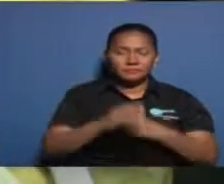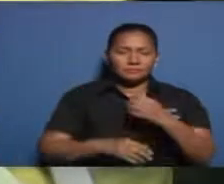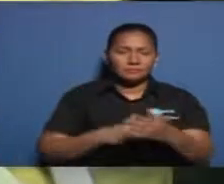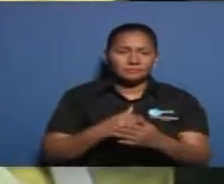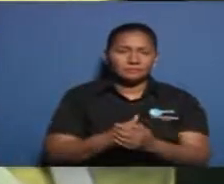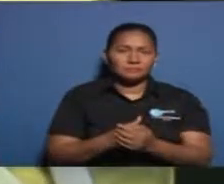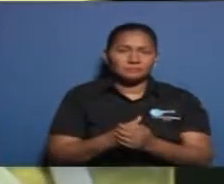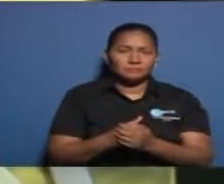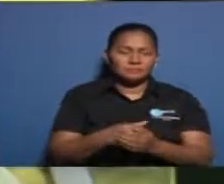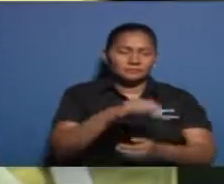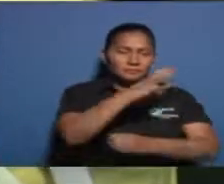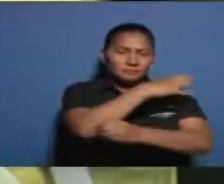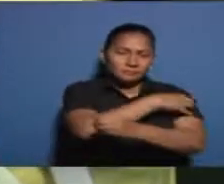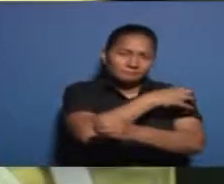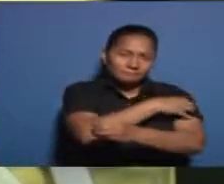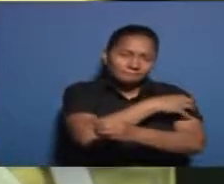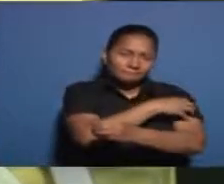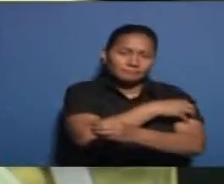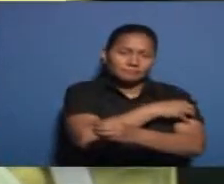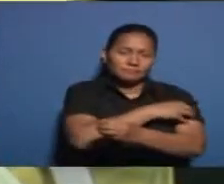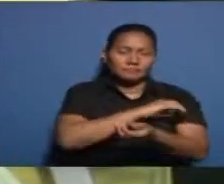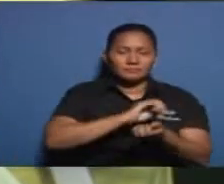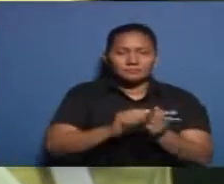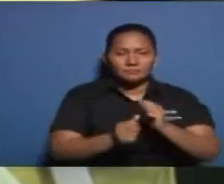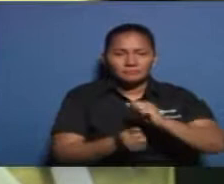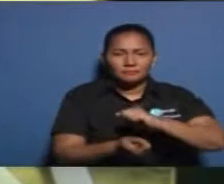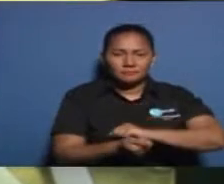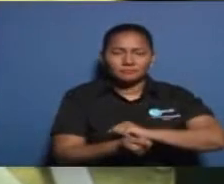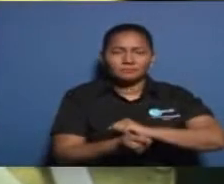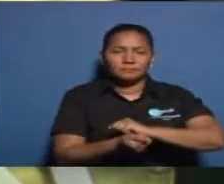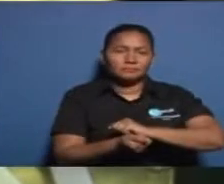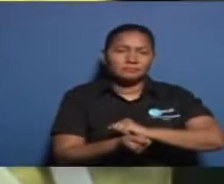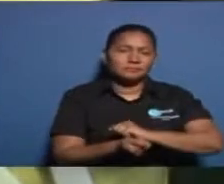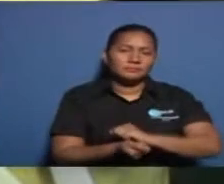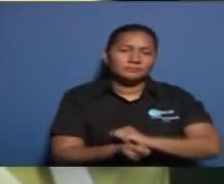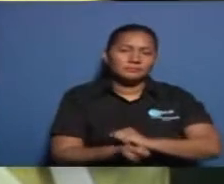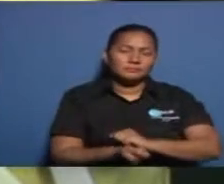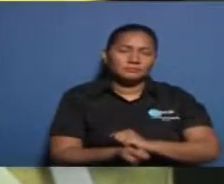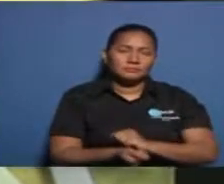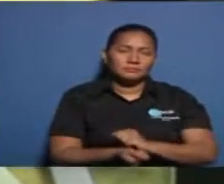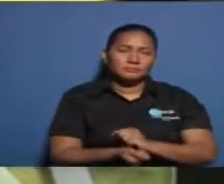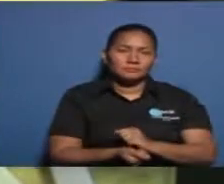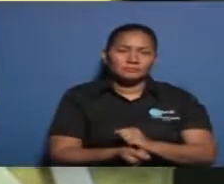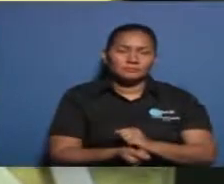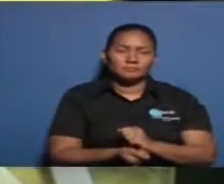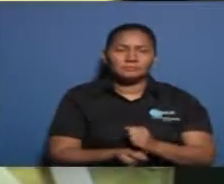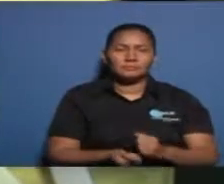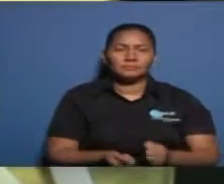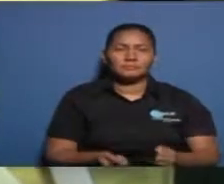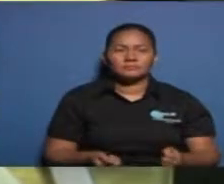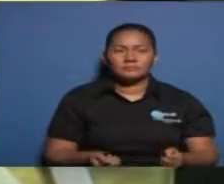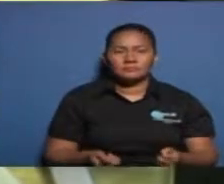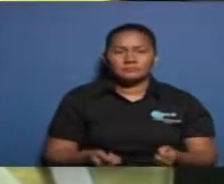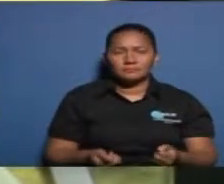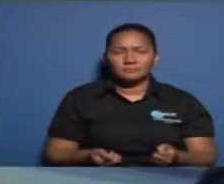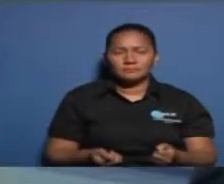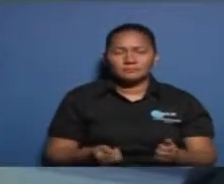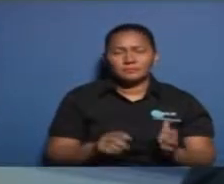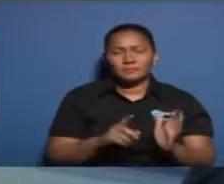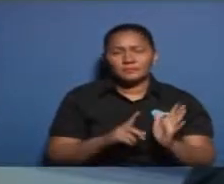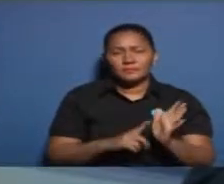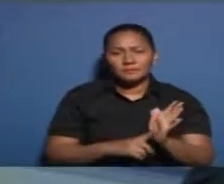darnos para poder hacer una transformación y evidente y te digo algo el foro económico mundial dice